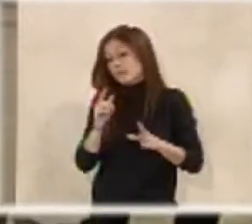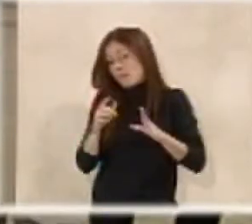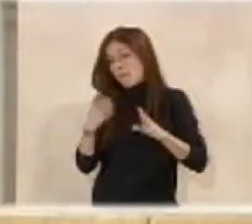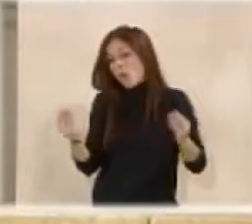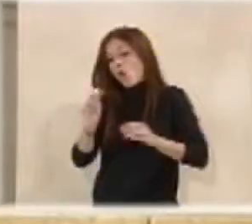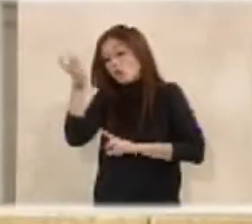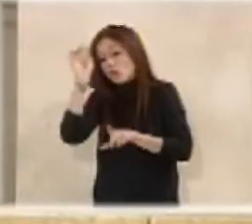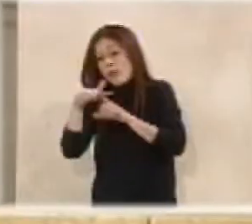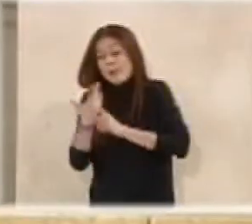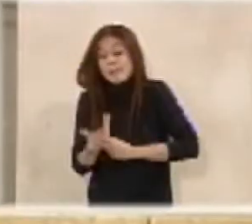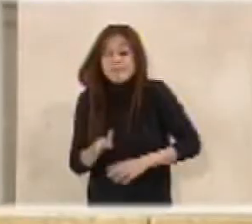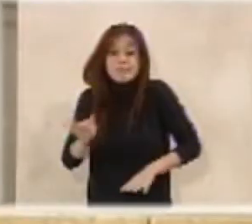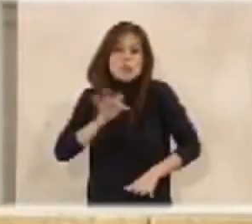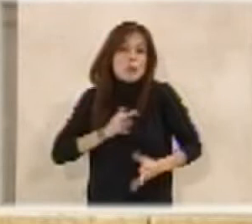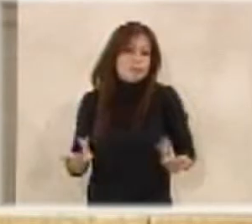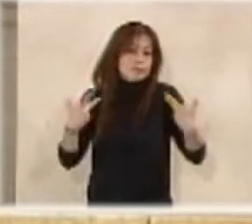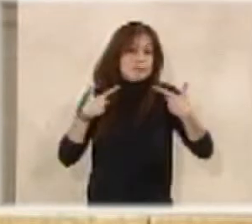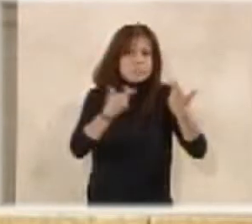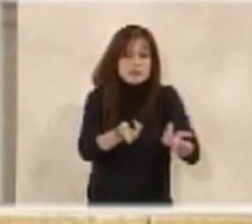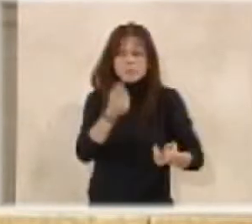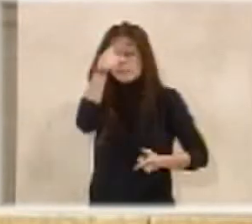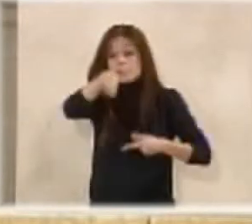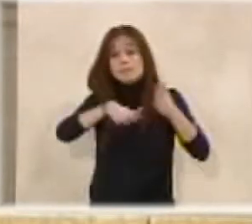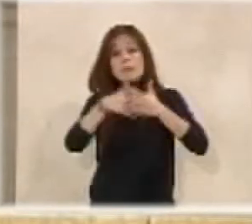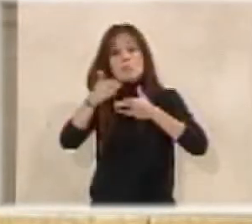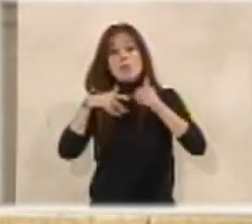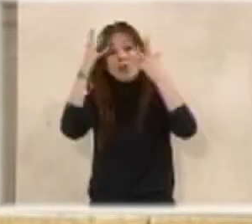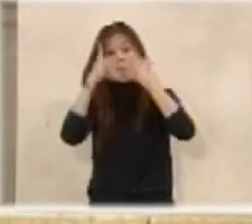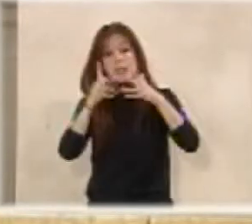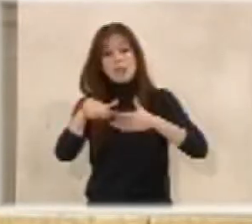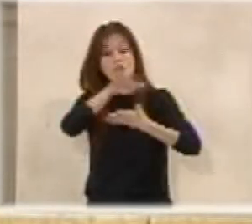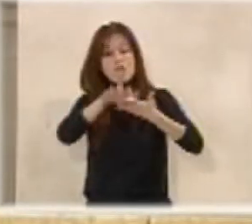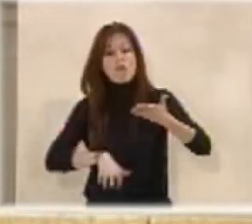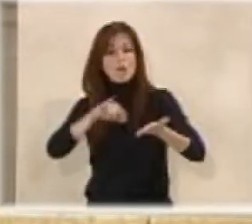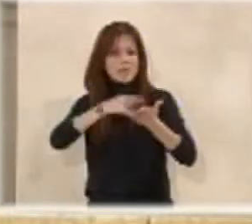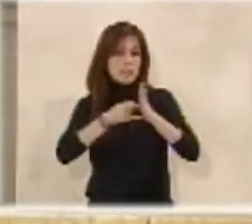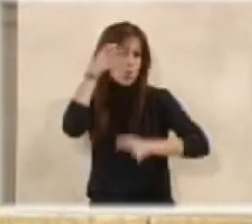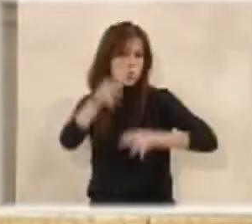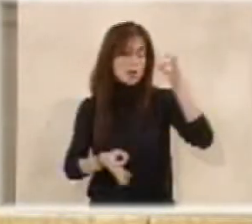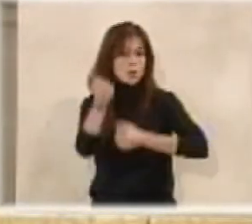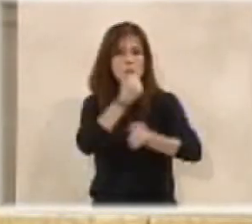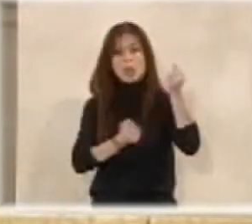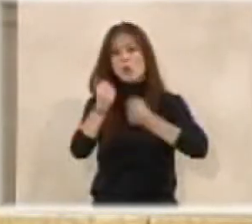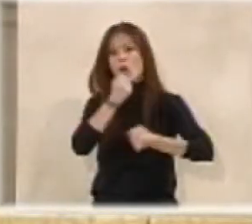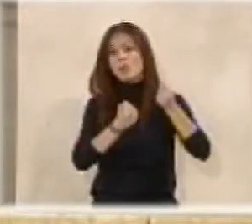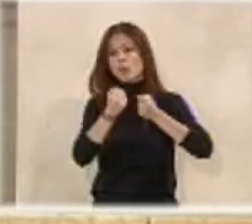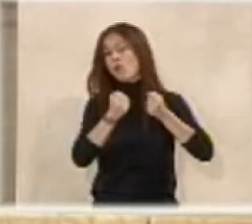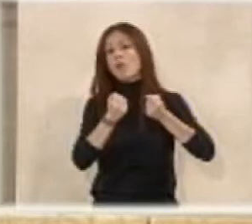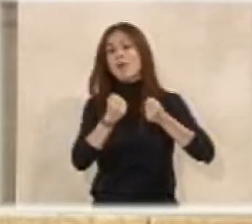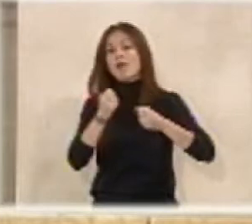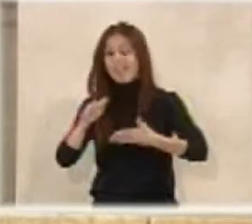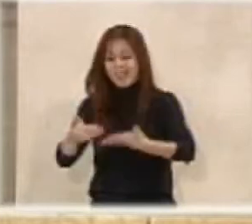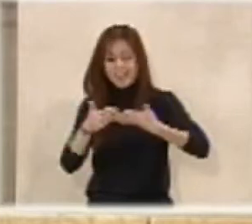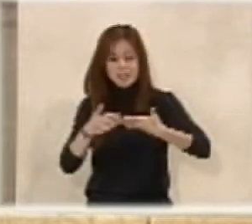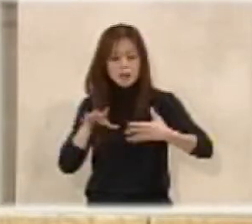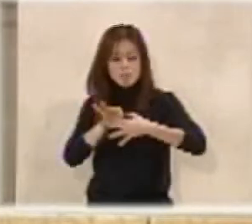conocerlo de esa manera, pero saben que los procesos administrativos, los informes técnicos y jurídicos, económicos, no siempre salen del gusto que a